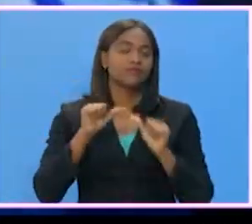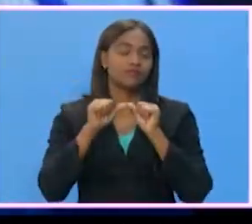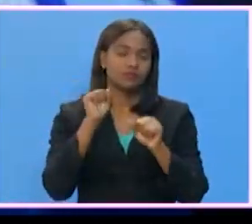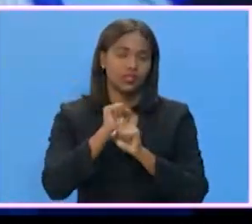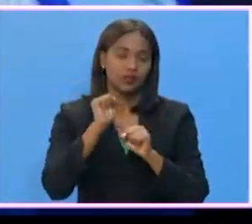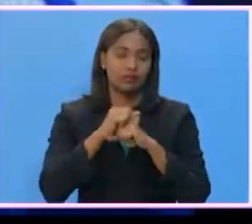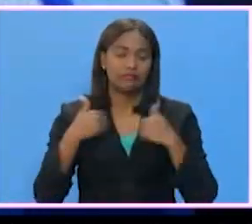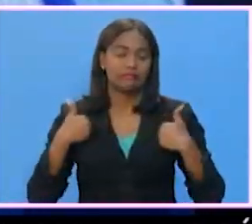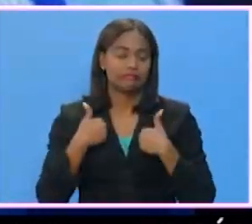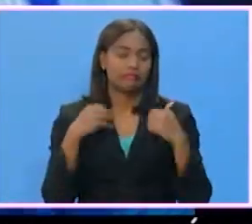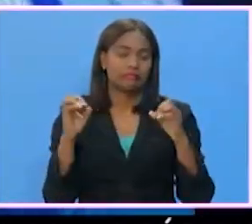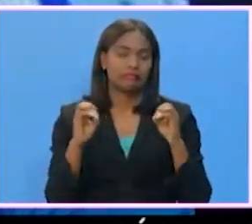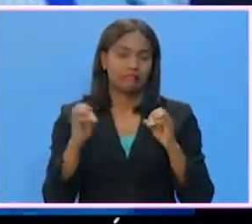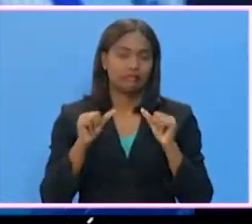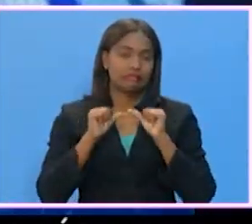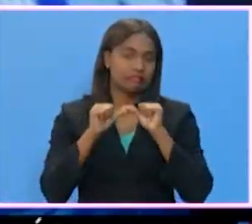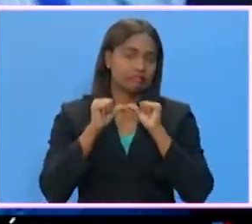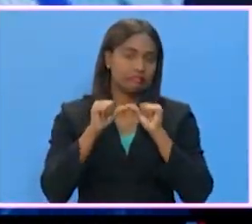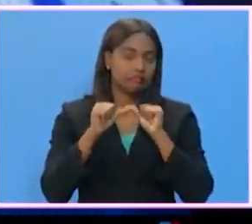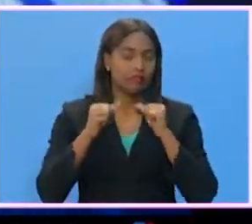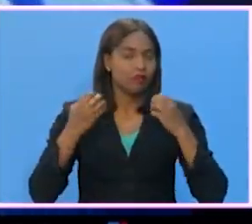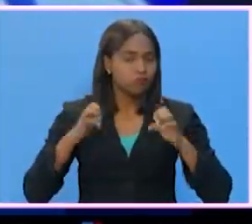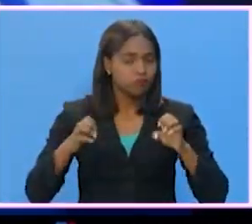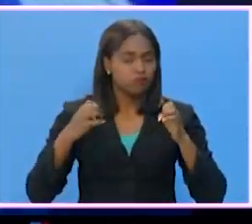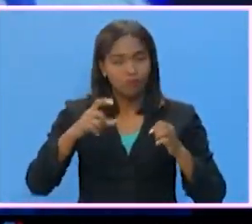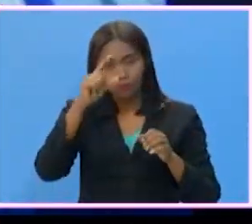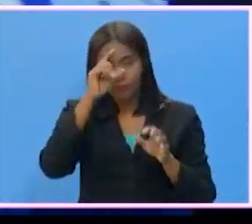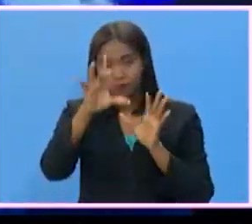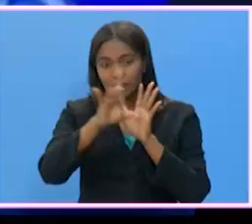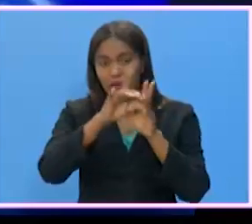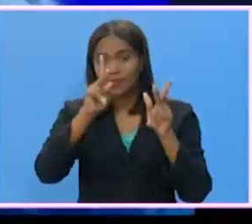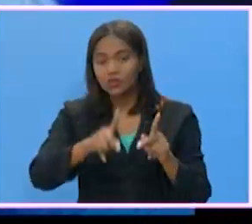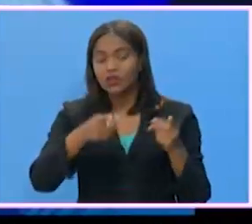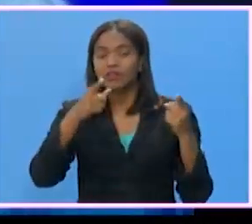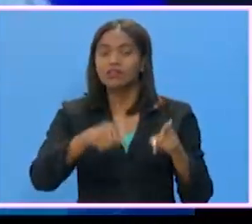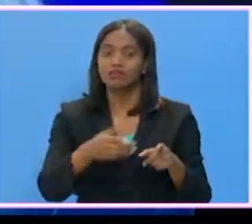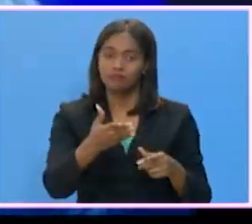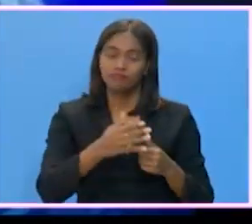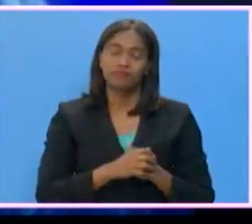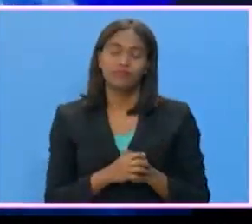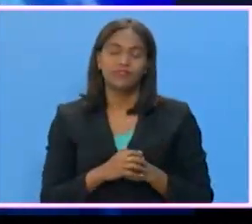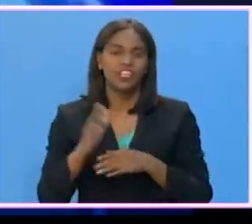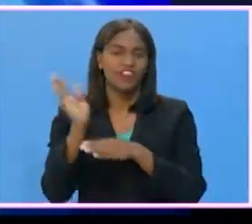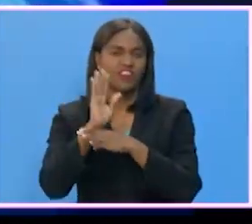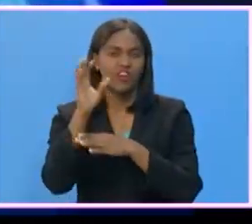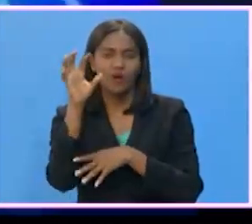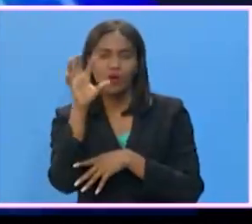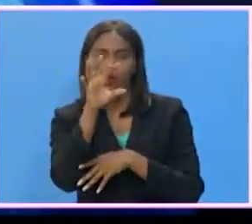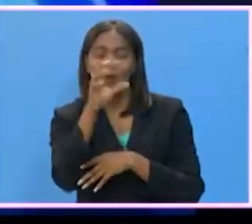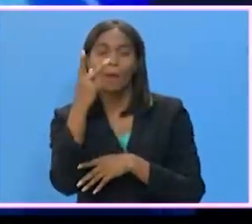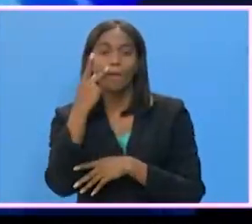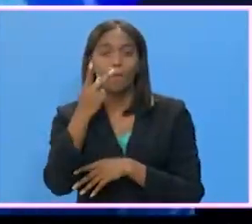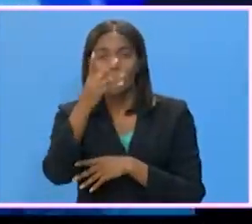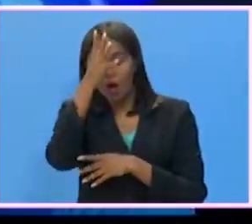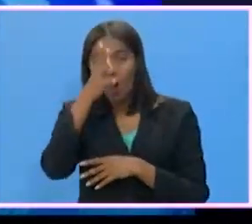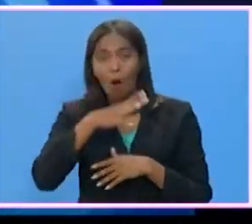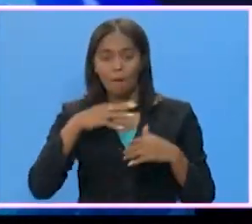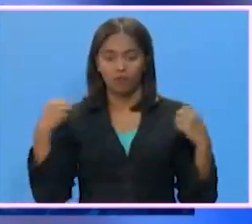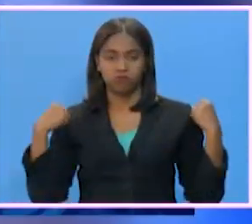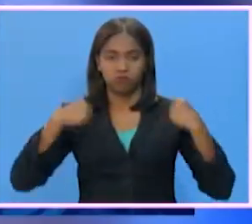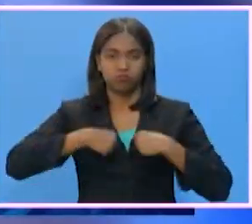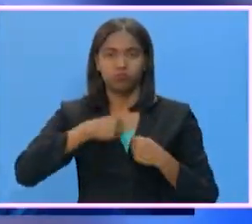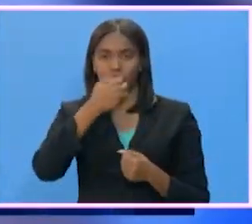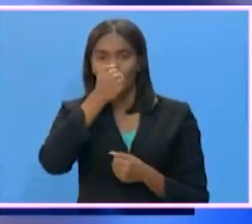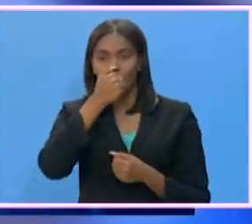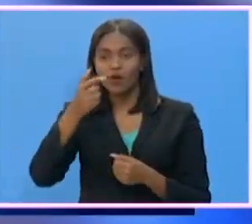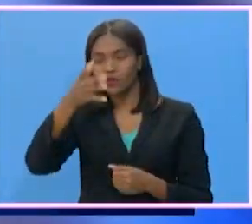sin descanso también en este caso para dar con el autor de este crimen. Según el video, el hombre con un abrigo anaranjado fue la